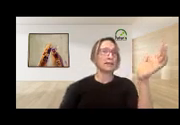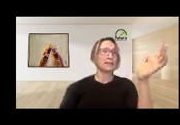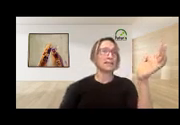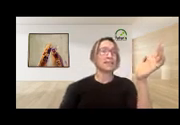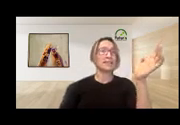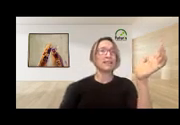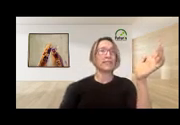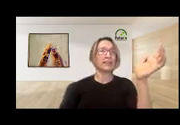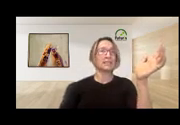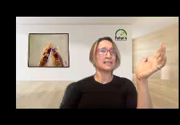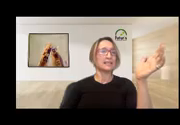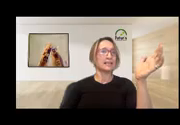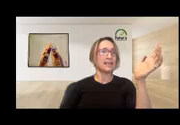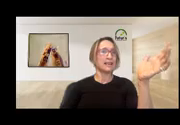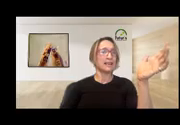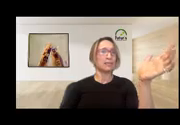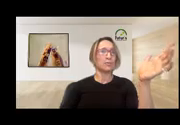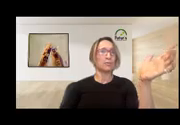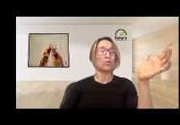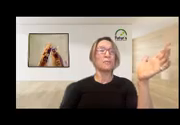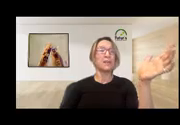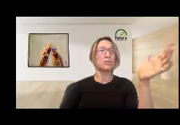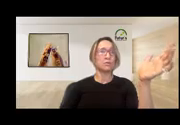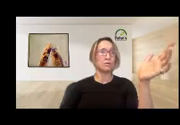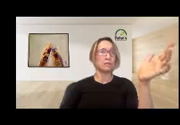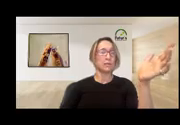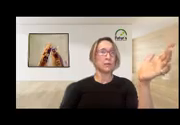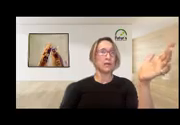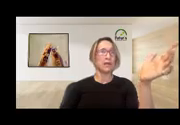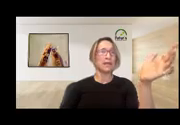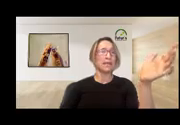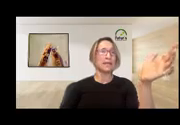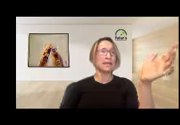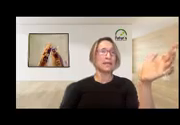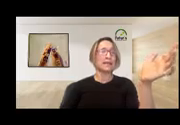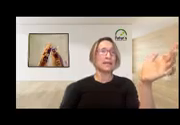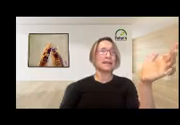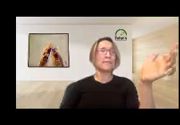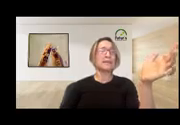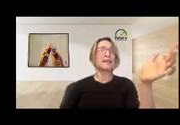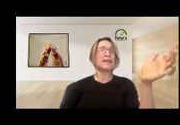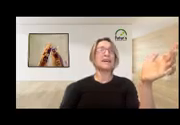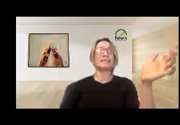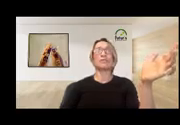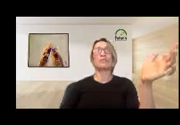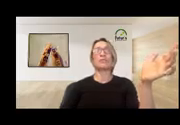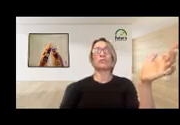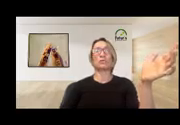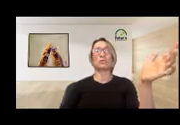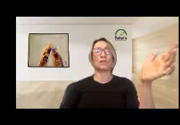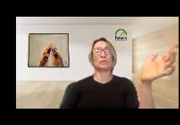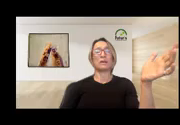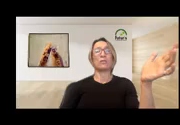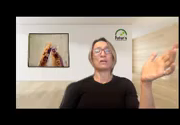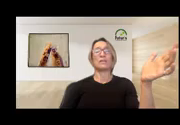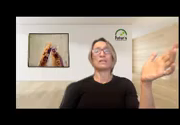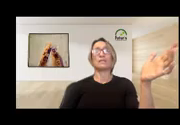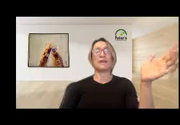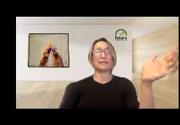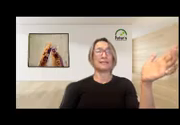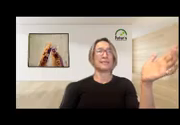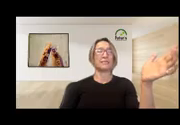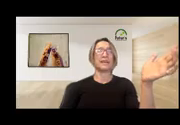tamaño de esas grandes defensas que tienen o colmillos que ustedes pueden ver ahí, que miden casi 2 metros,